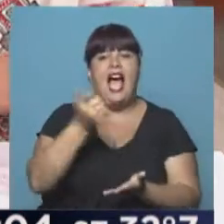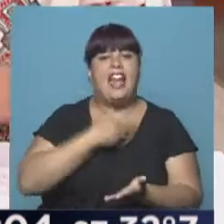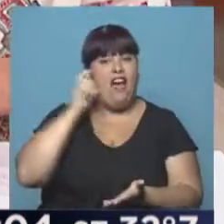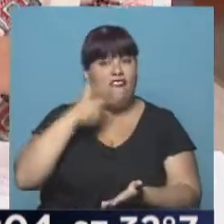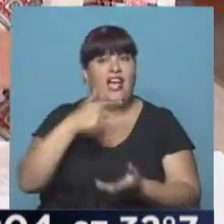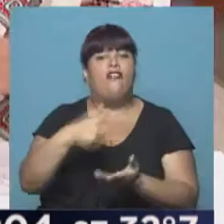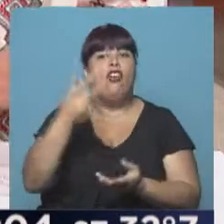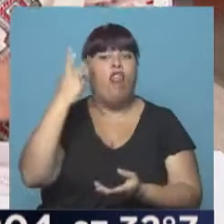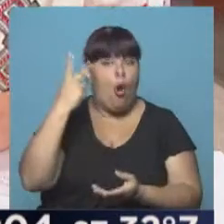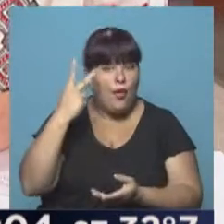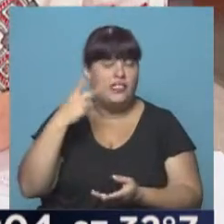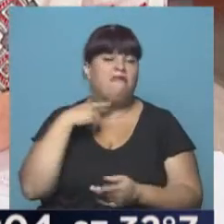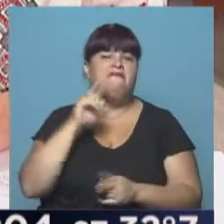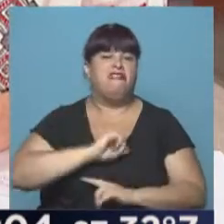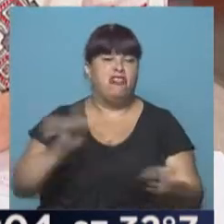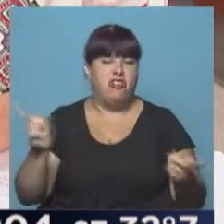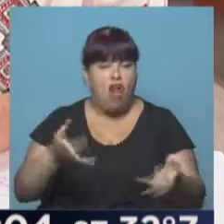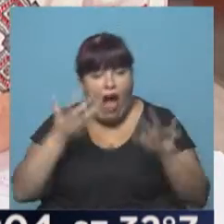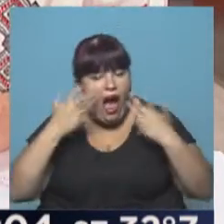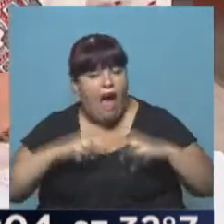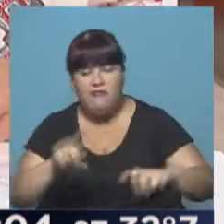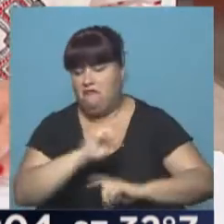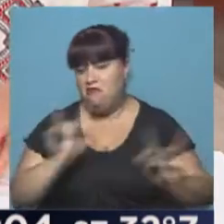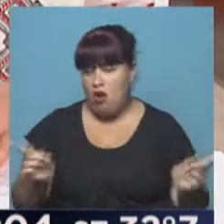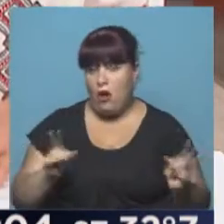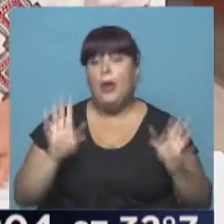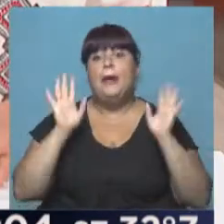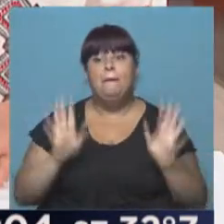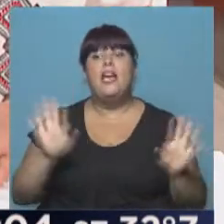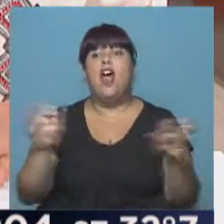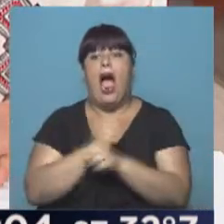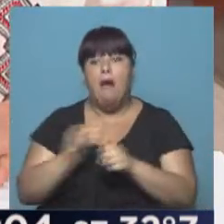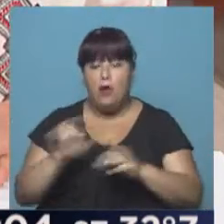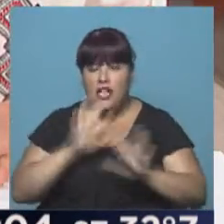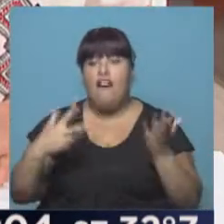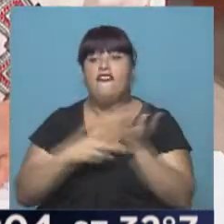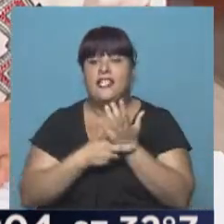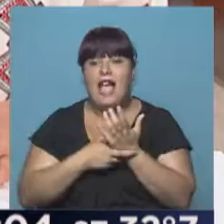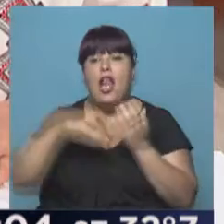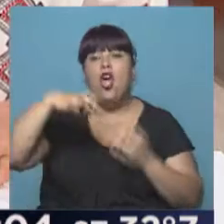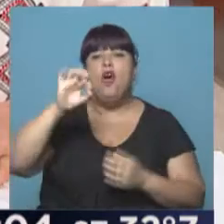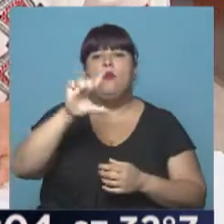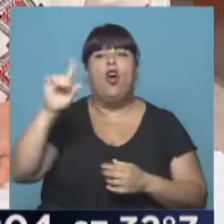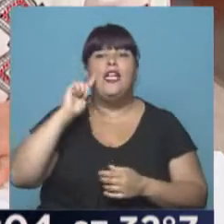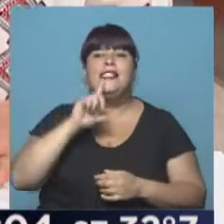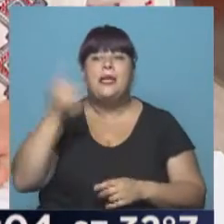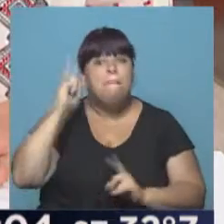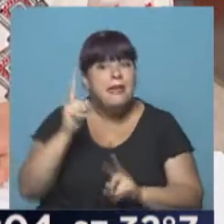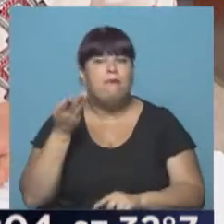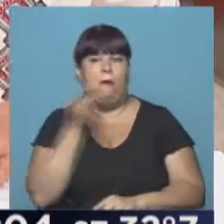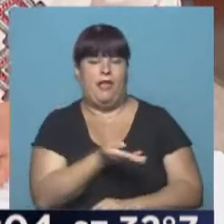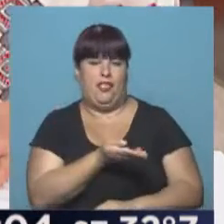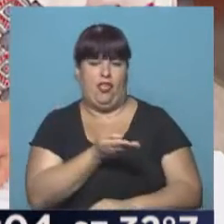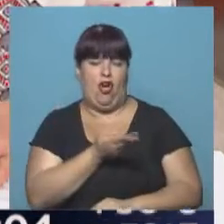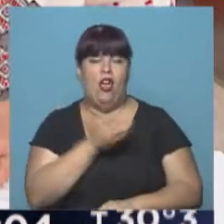fue quien 2 veces se negó a abrir esta denuncia. Pero fue confirmado el fiscal Gerardo Policita, que justamente había pedido